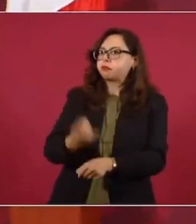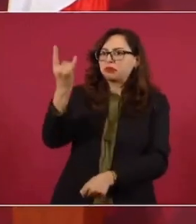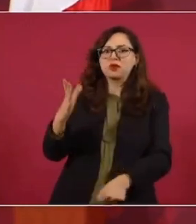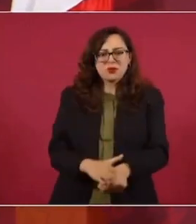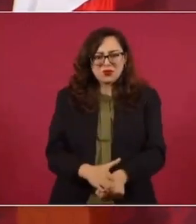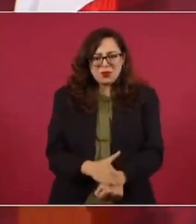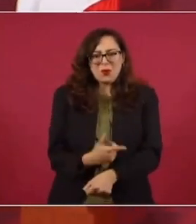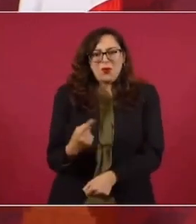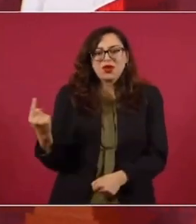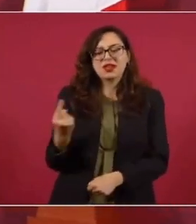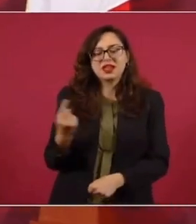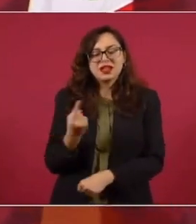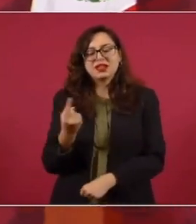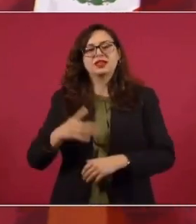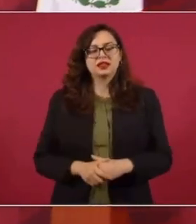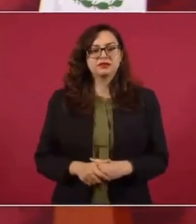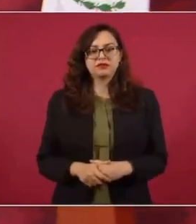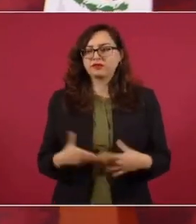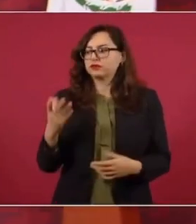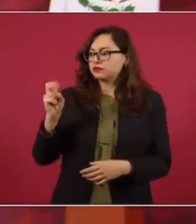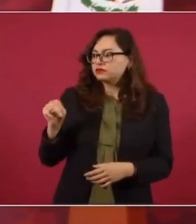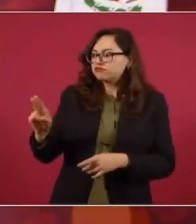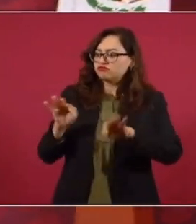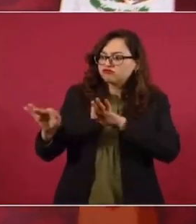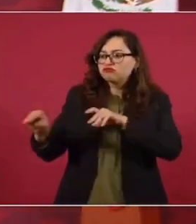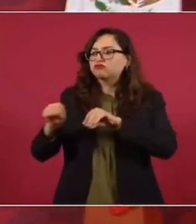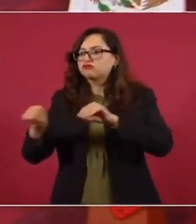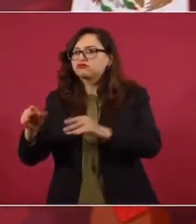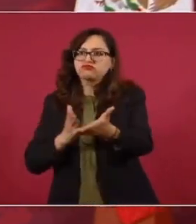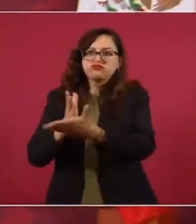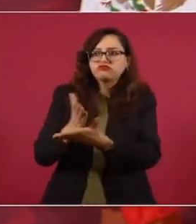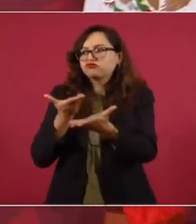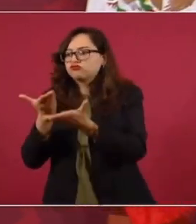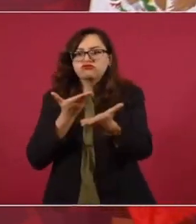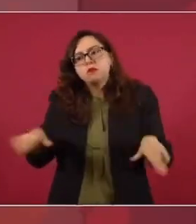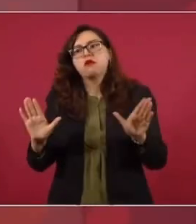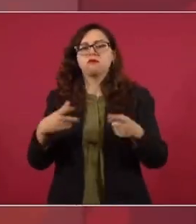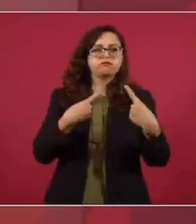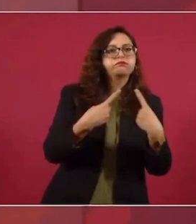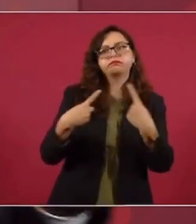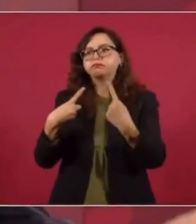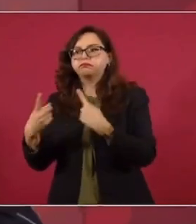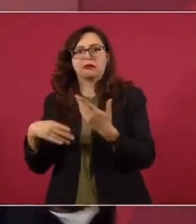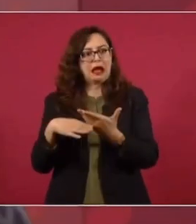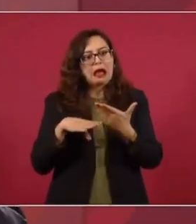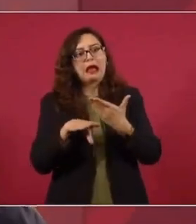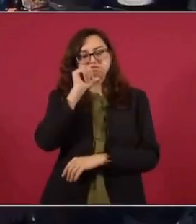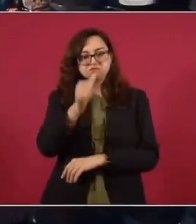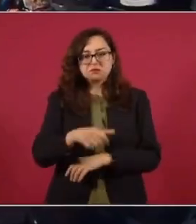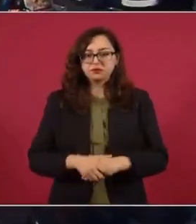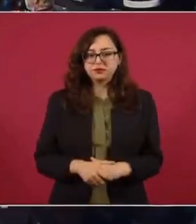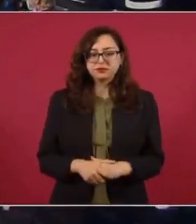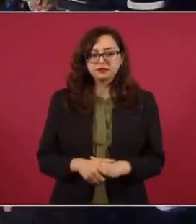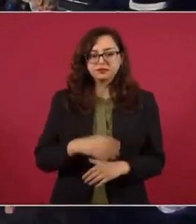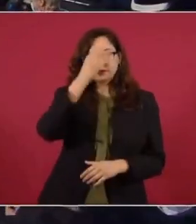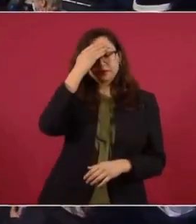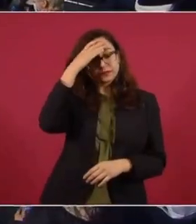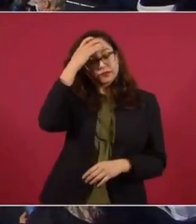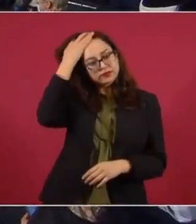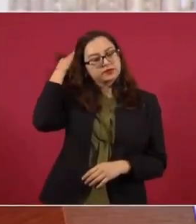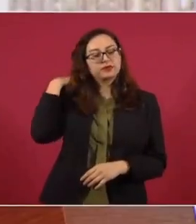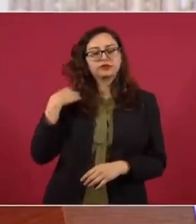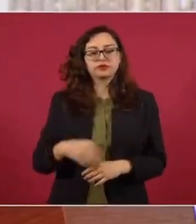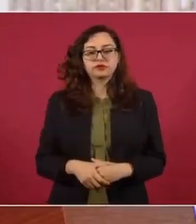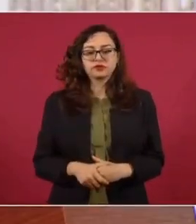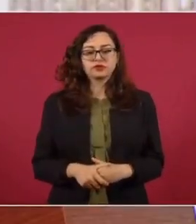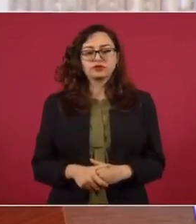potencias, el secretario general de la ONU, para evitar la guerra? Y al mismo tiempo que se le